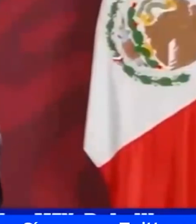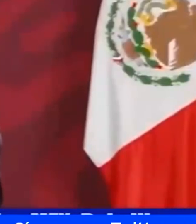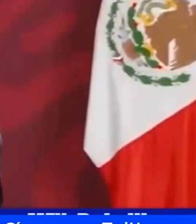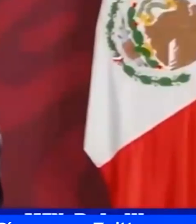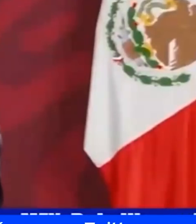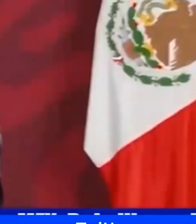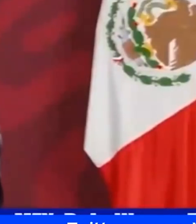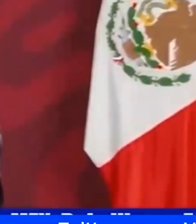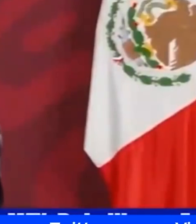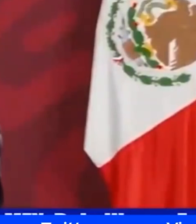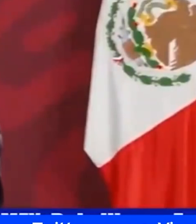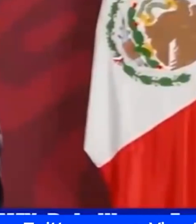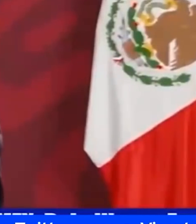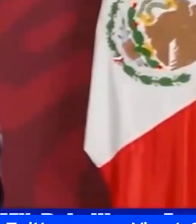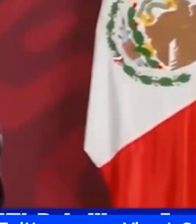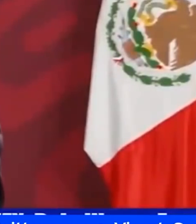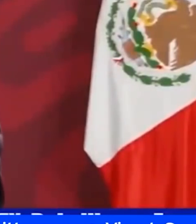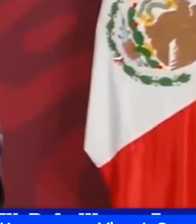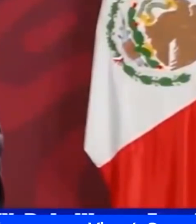y